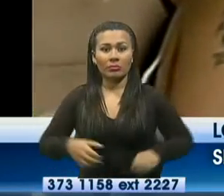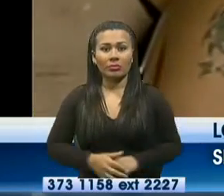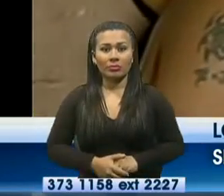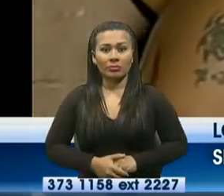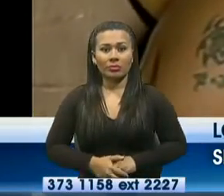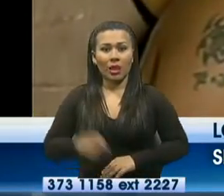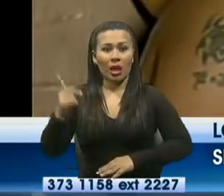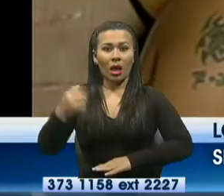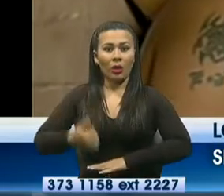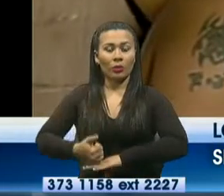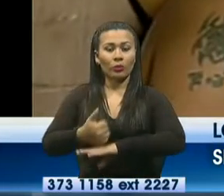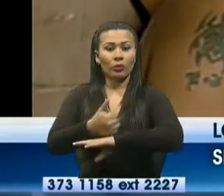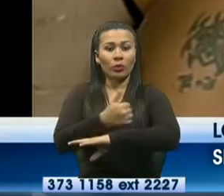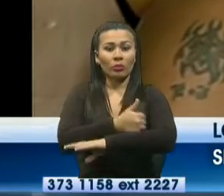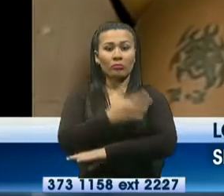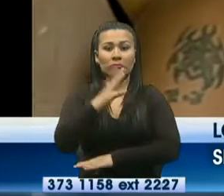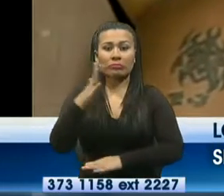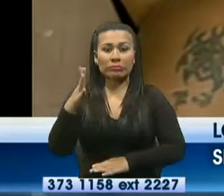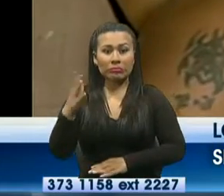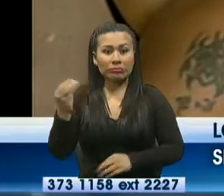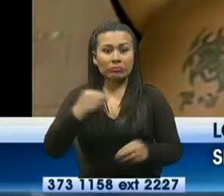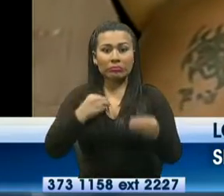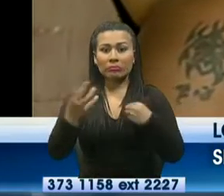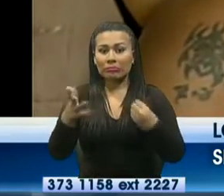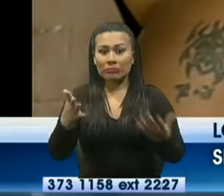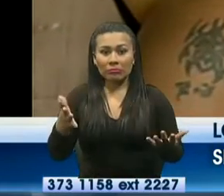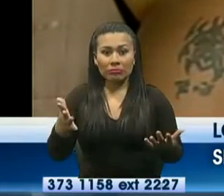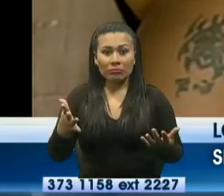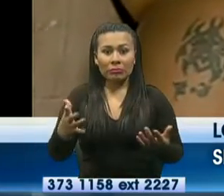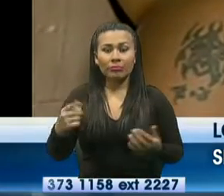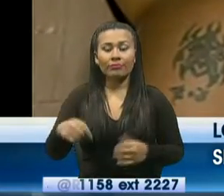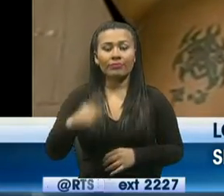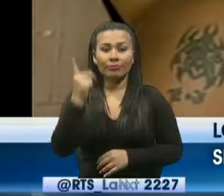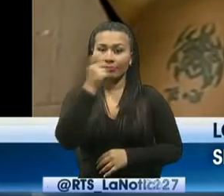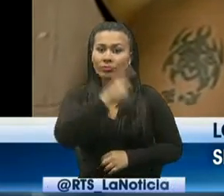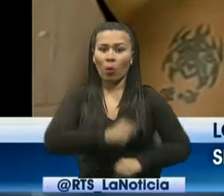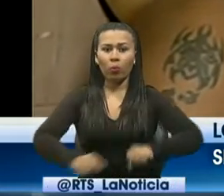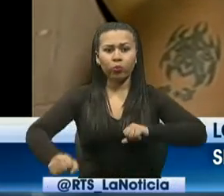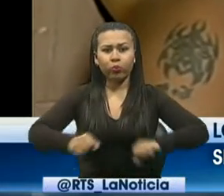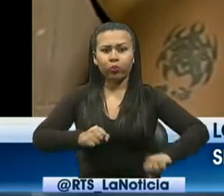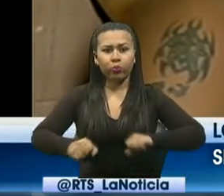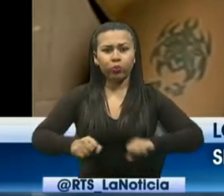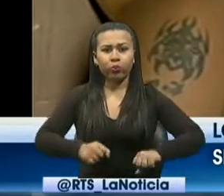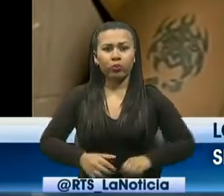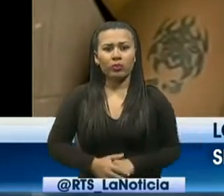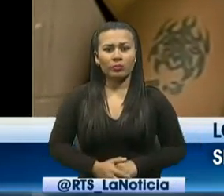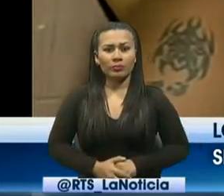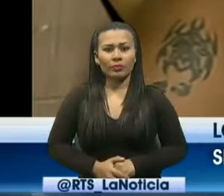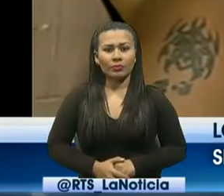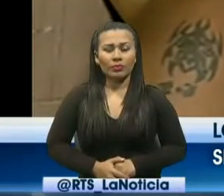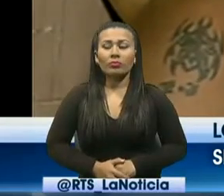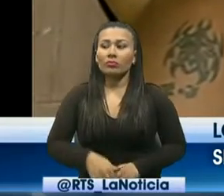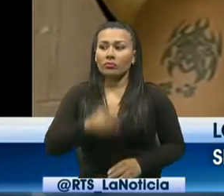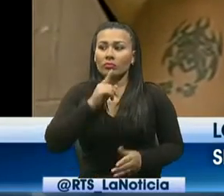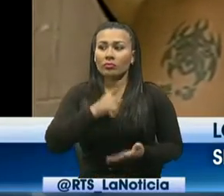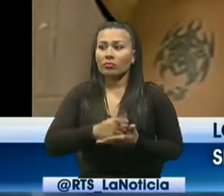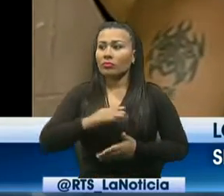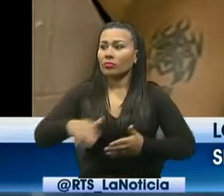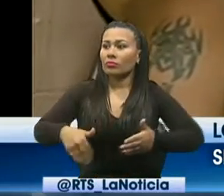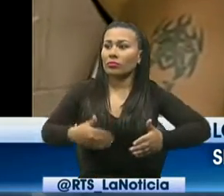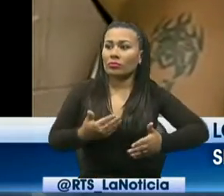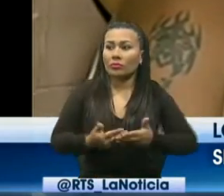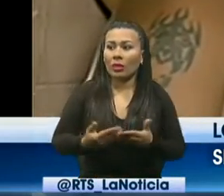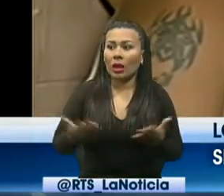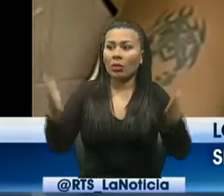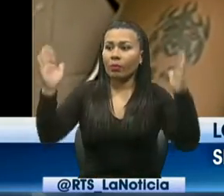las autoridades no se han hecho presentes en esta causa, porque a pesar de todo, lo que ha